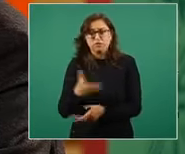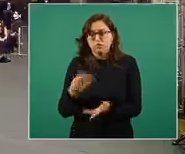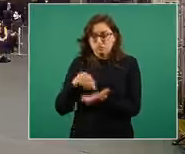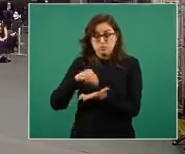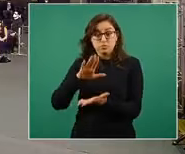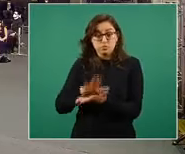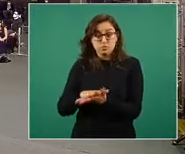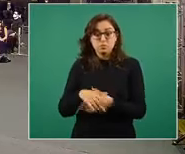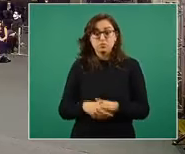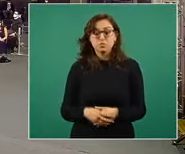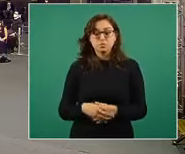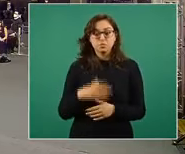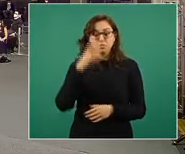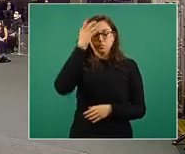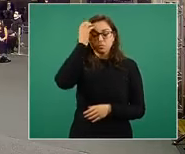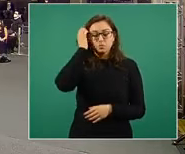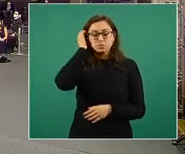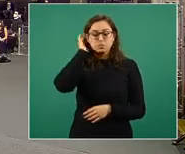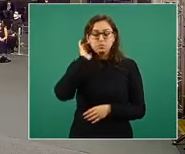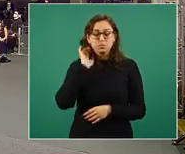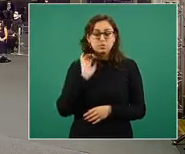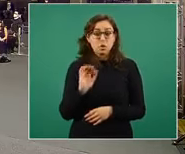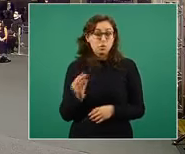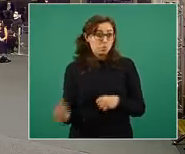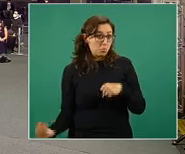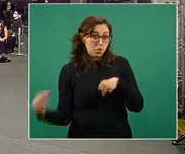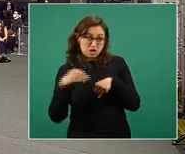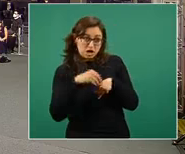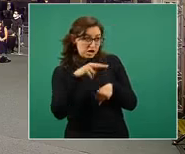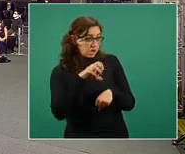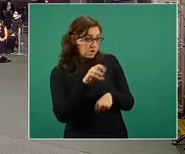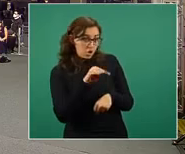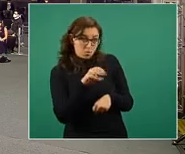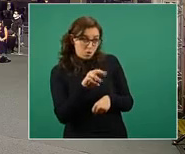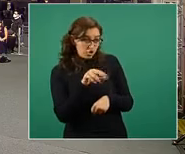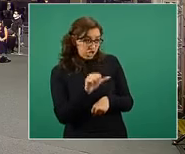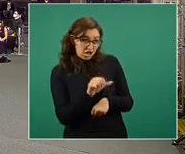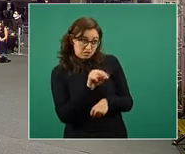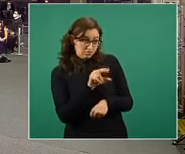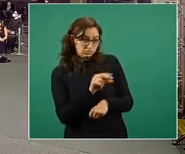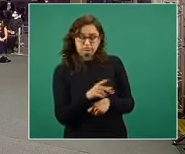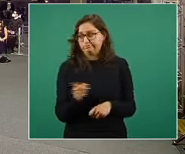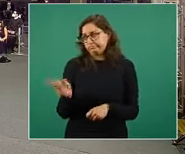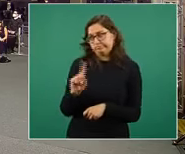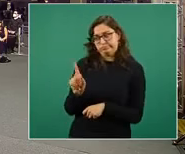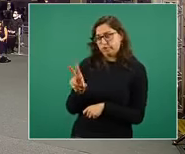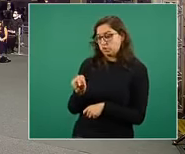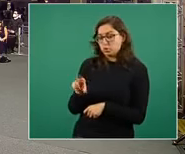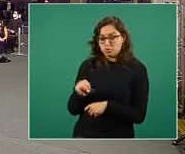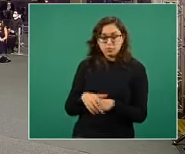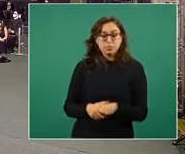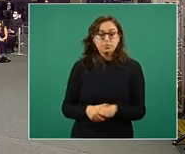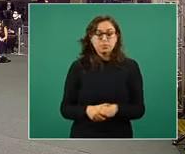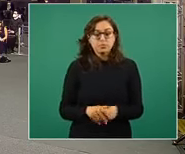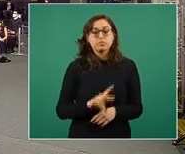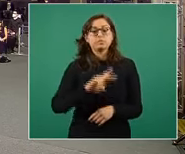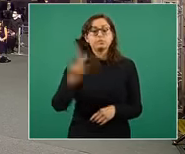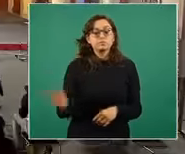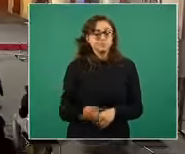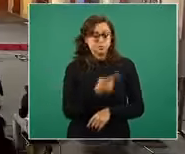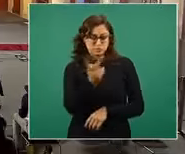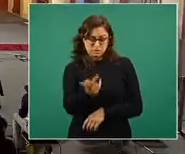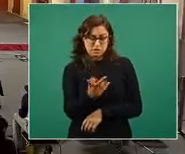las personas. ¿No hay manera de ampliar la causa? No, no de momento. Y preguntarle también sobre estas vacunas que ya van a llegar. No sé si nos pudieran